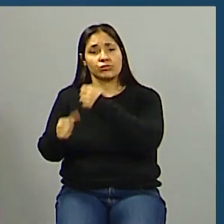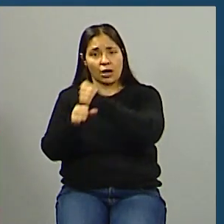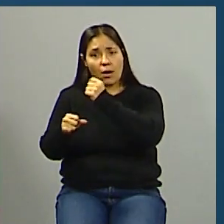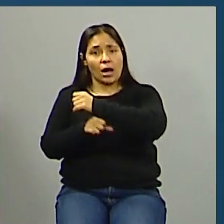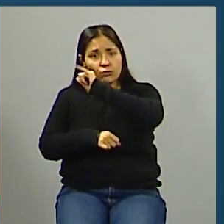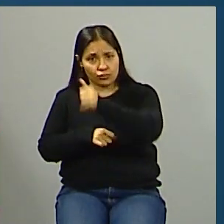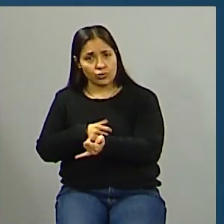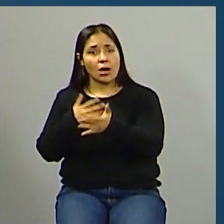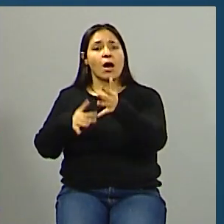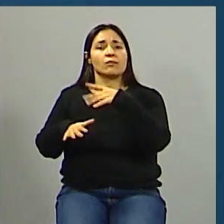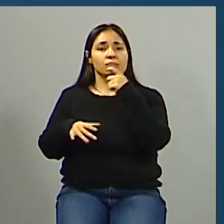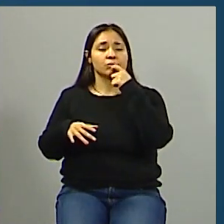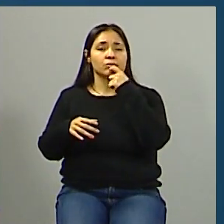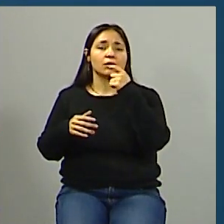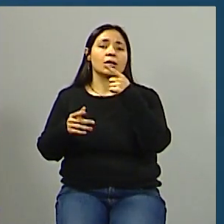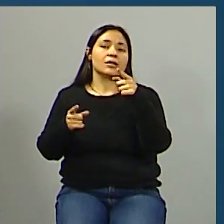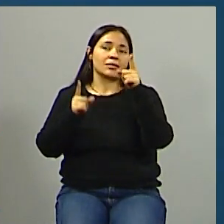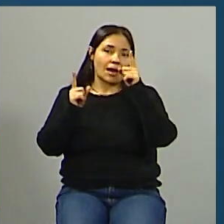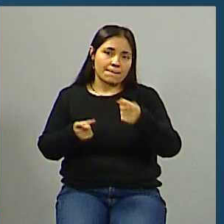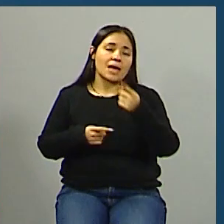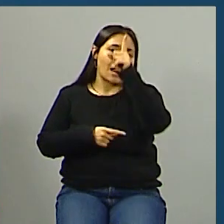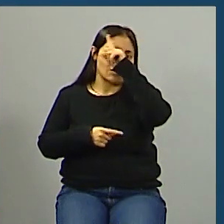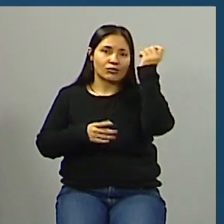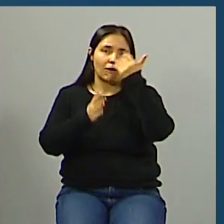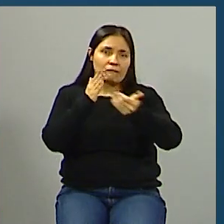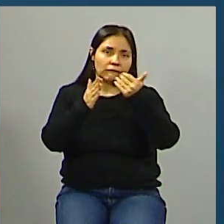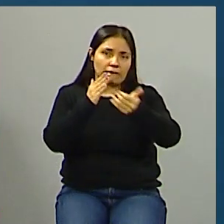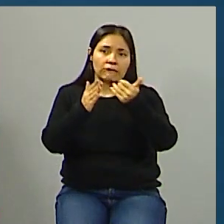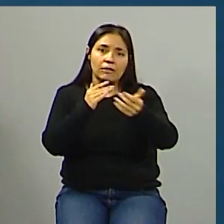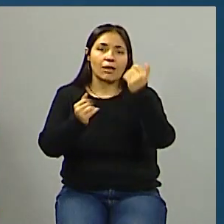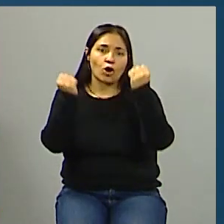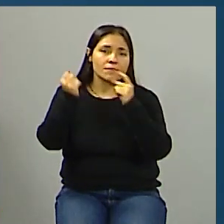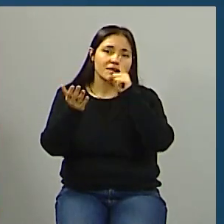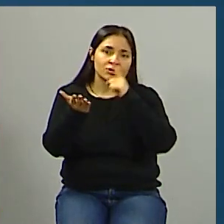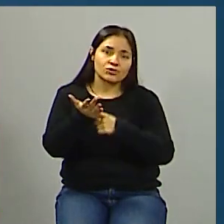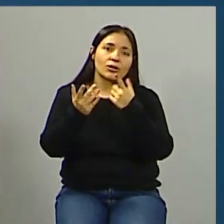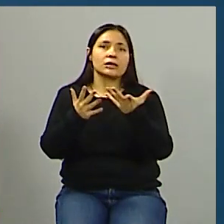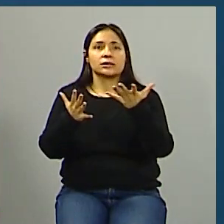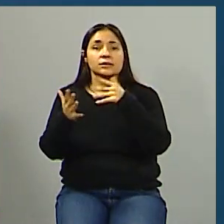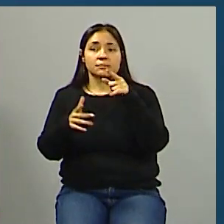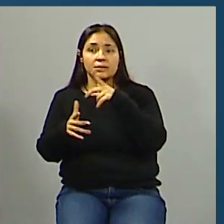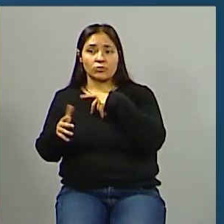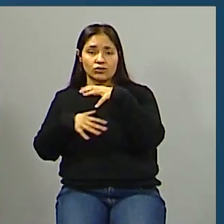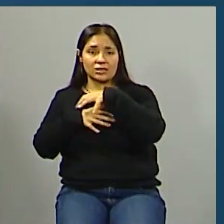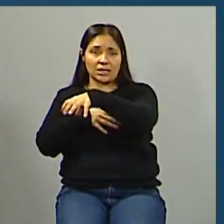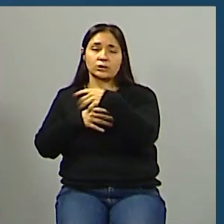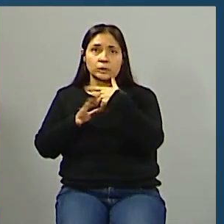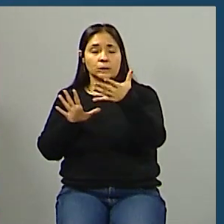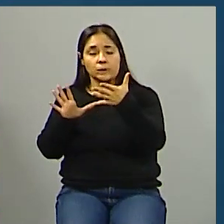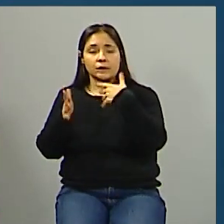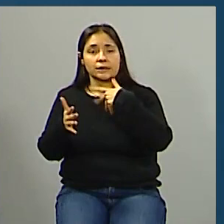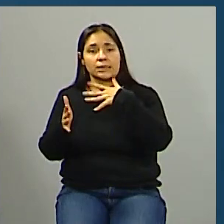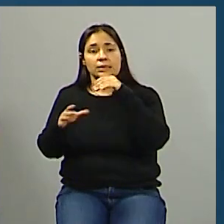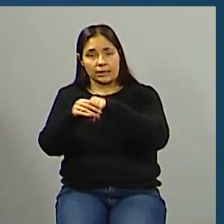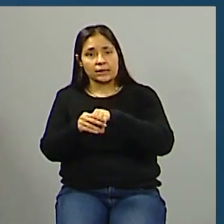todas las políticas también erráticas que han habido a nivel nacional en lo económico, y no ha tenido como una